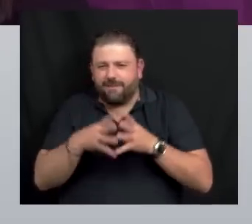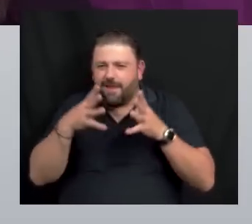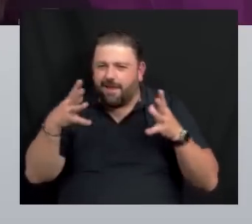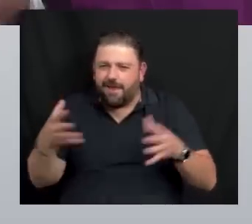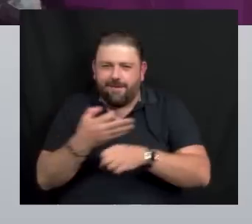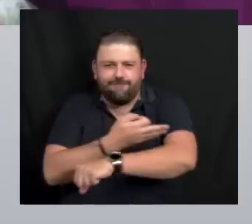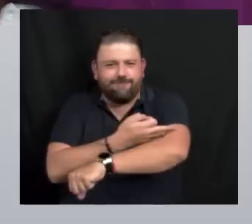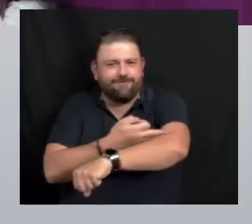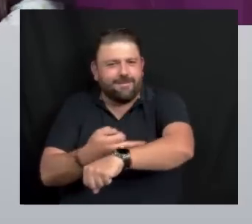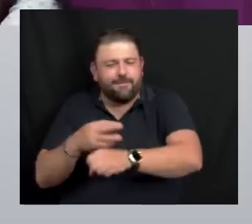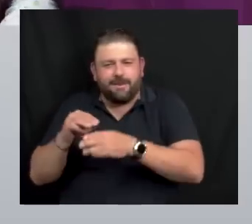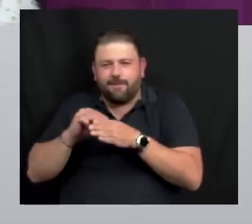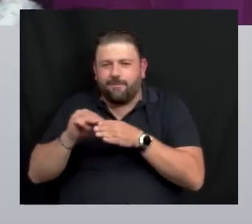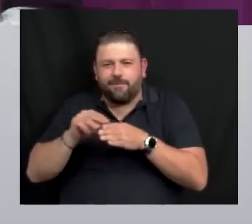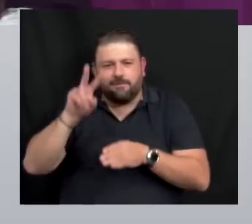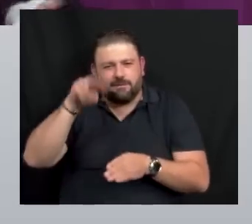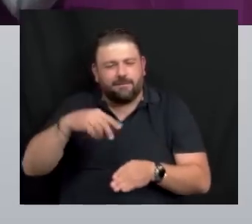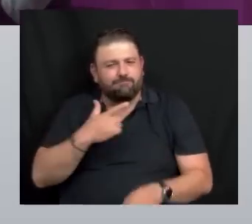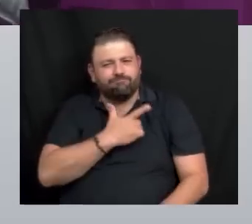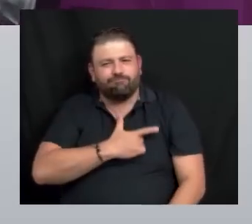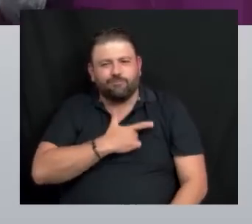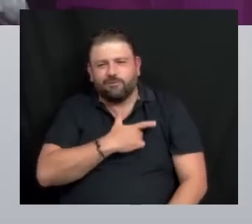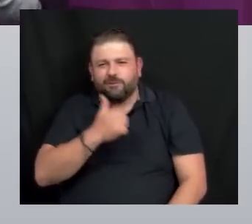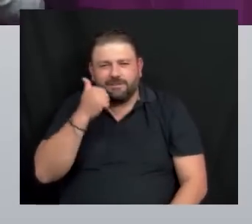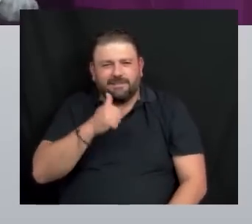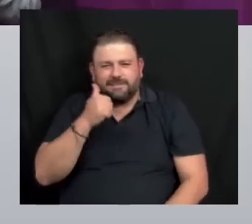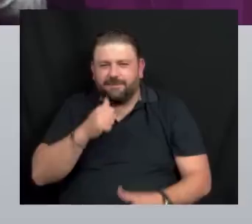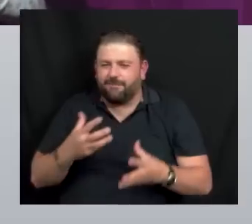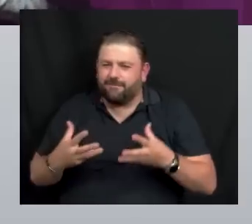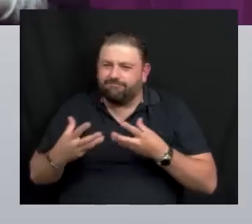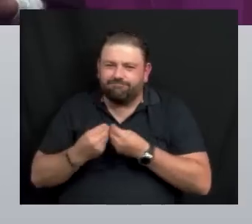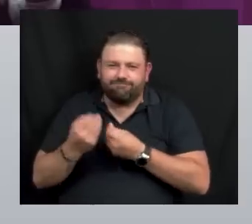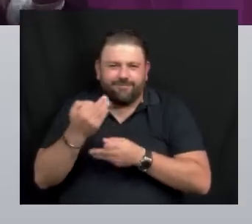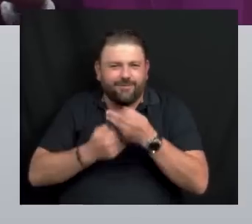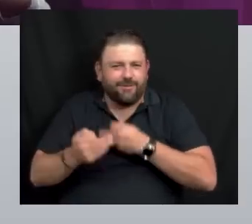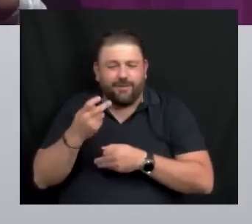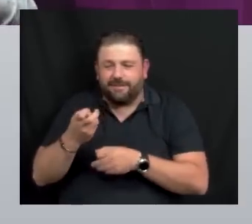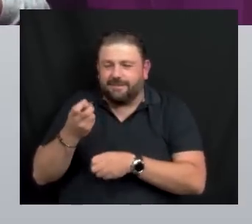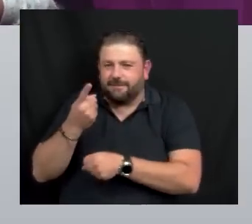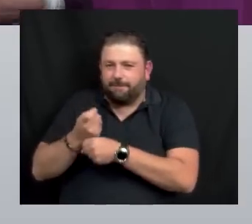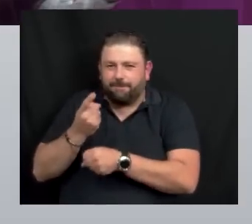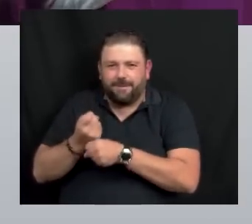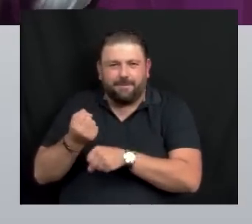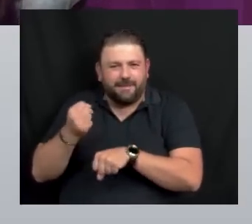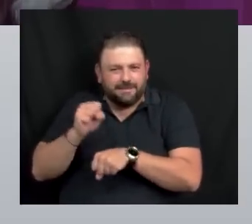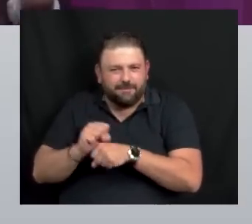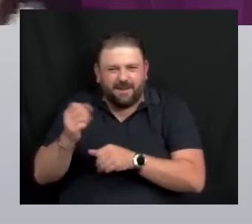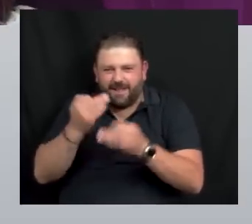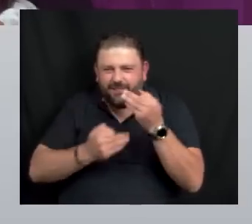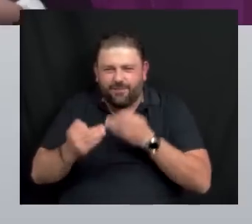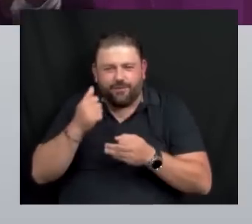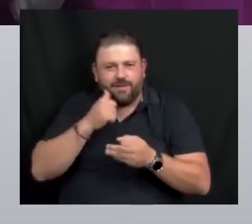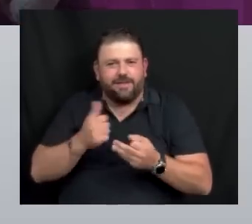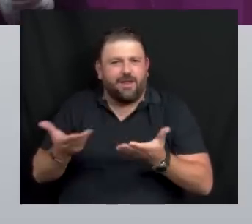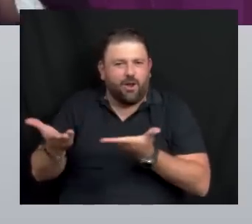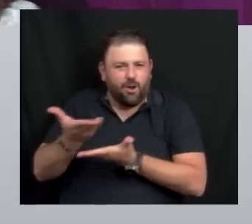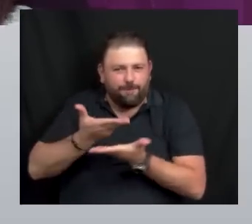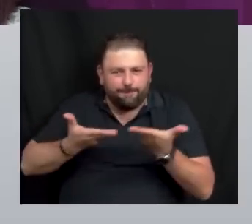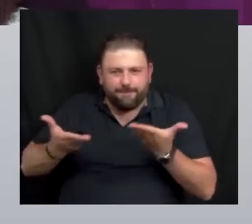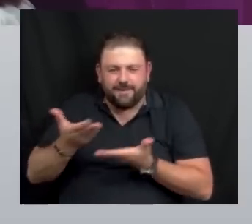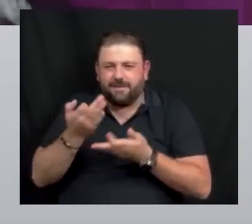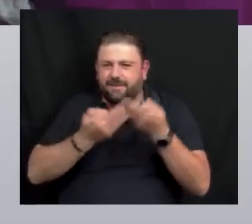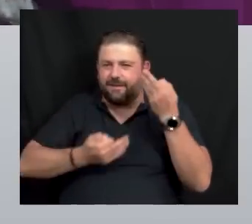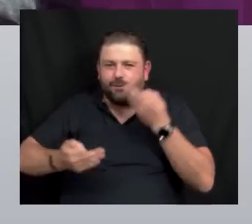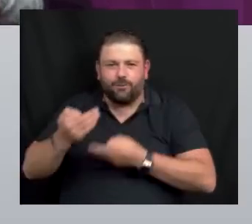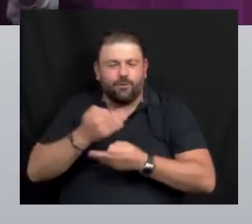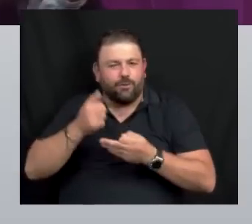familia morada. En verdad nos encanta que ustedes aquí desde la primera semana ya estén con todas las pilas queriendo compartir con una